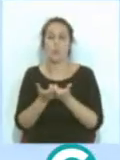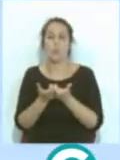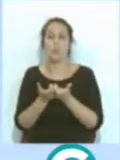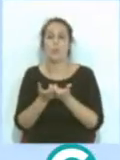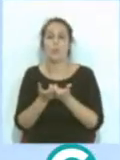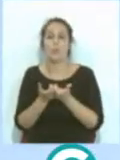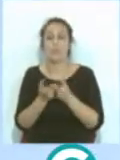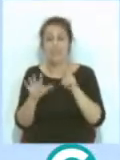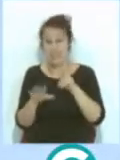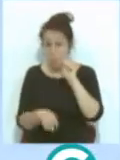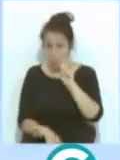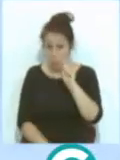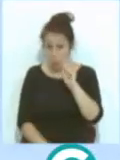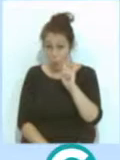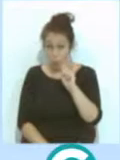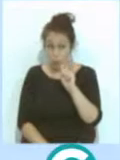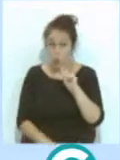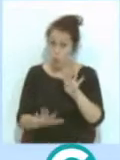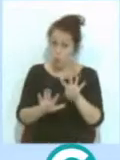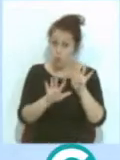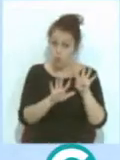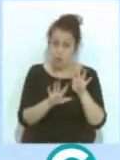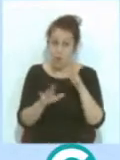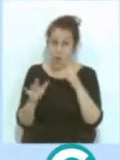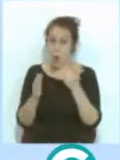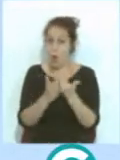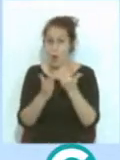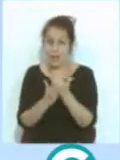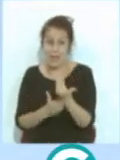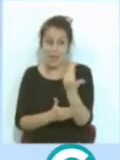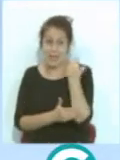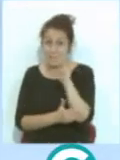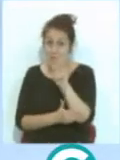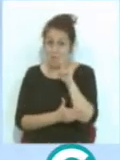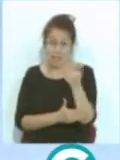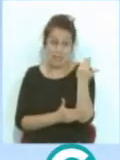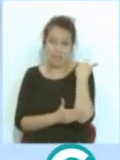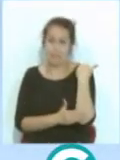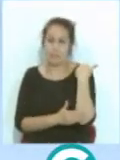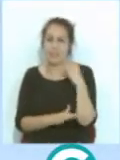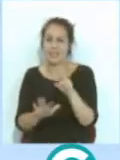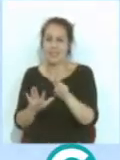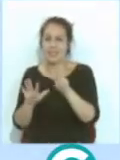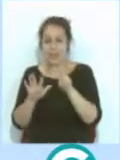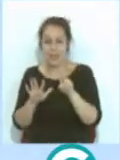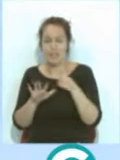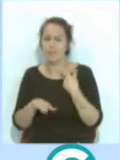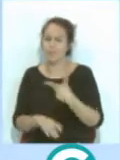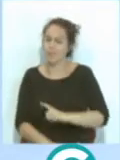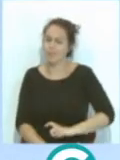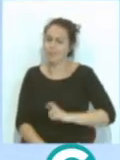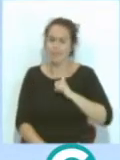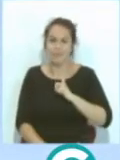los 7 puntos de los 9 que se disputaron en las 3 últimas jornadas, se encuentra con el ánimo muy, muy